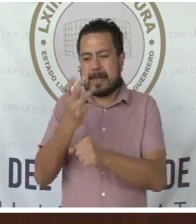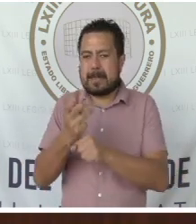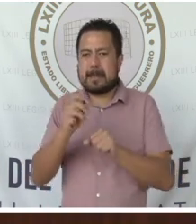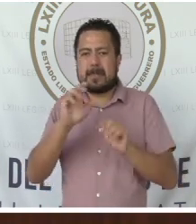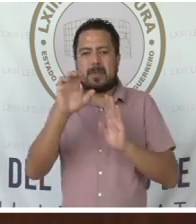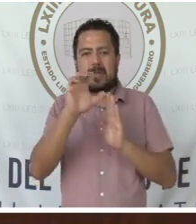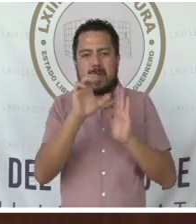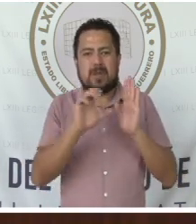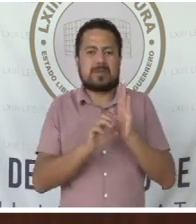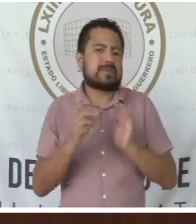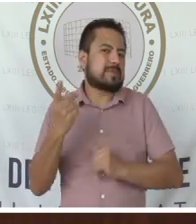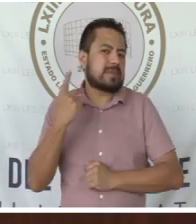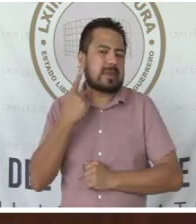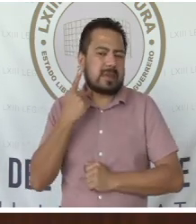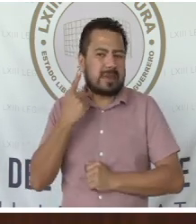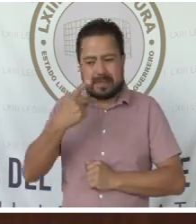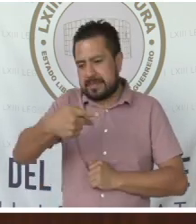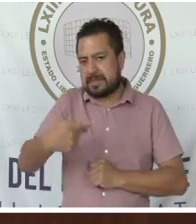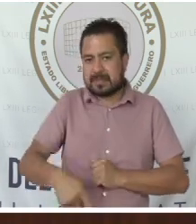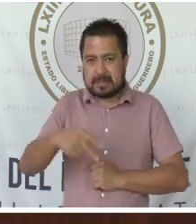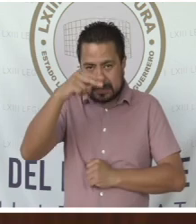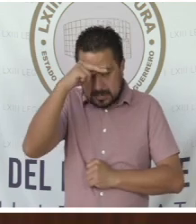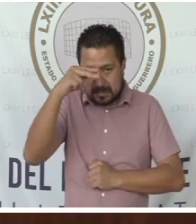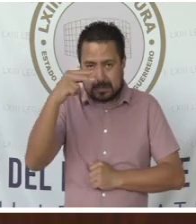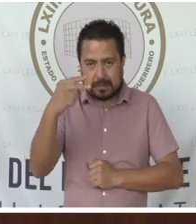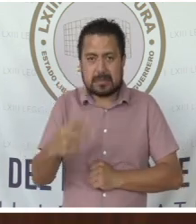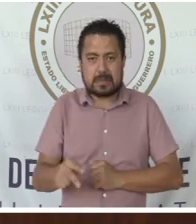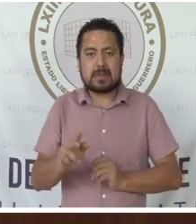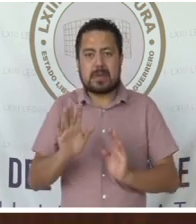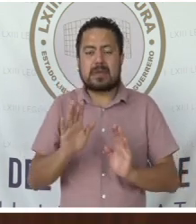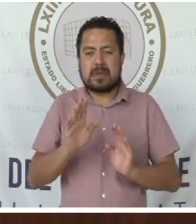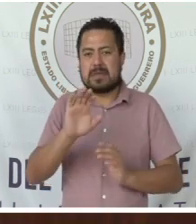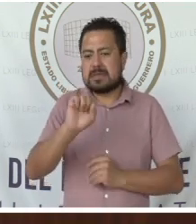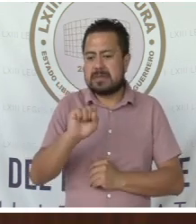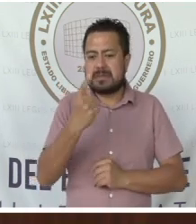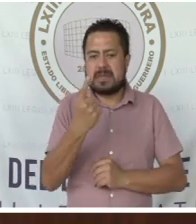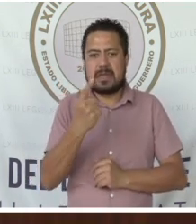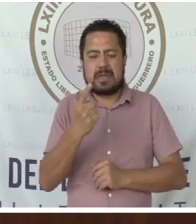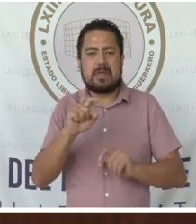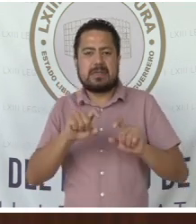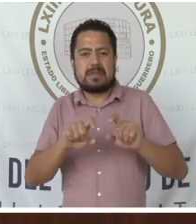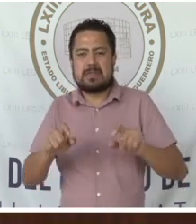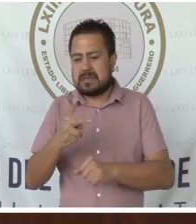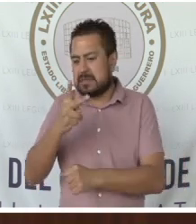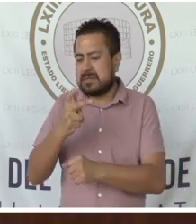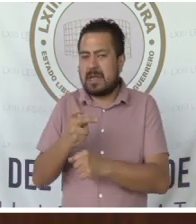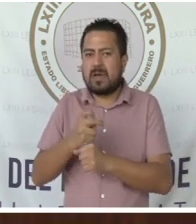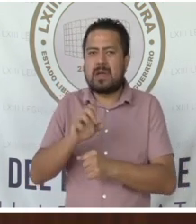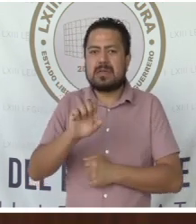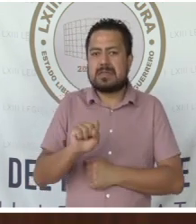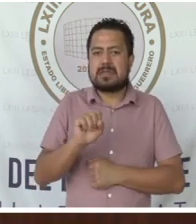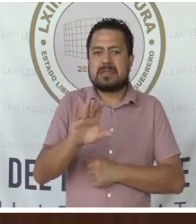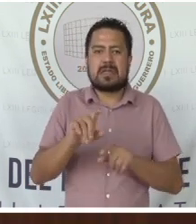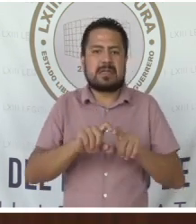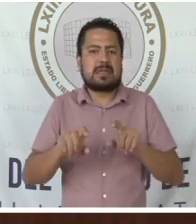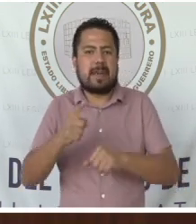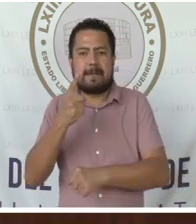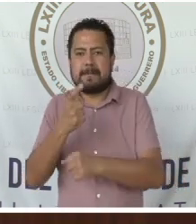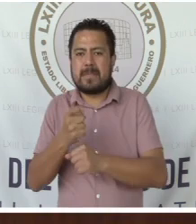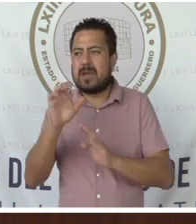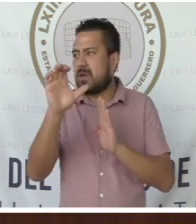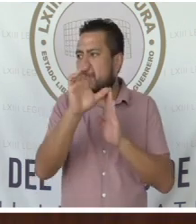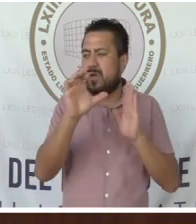de la Constitución Política de los Estados Unidos Mexicanos, 61 fracción segunda y 65 fracción primera